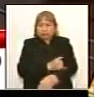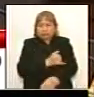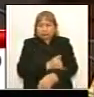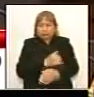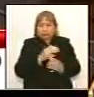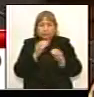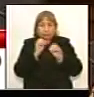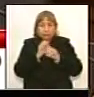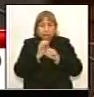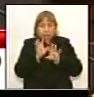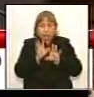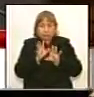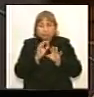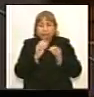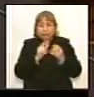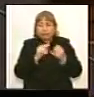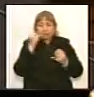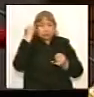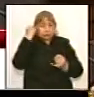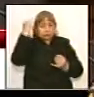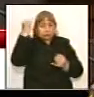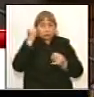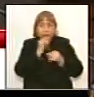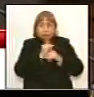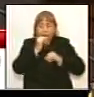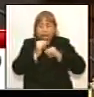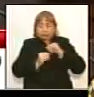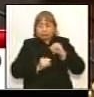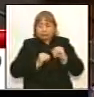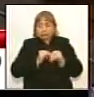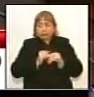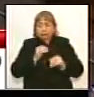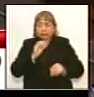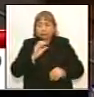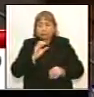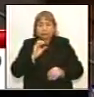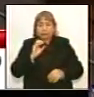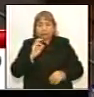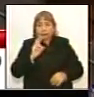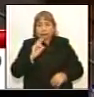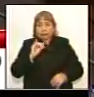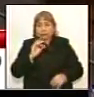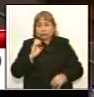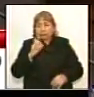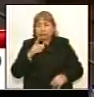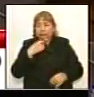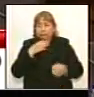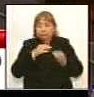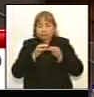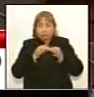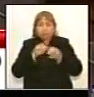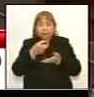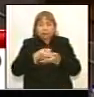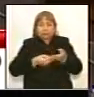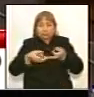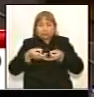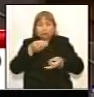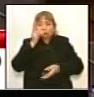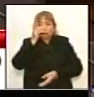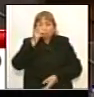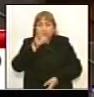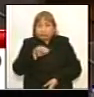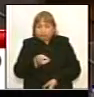como Transparencia, Idea Internacional, de sociedad civil que han pedido que se tipifique la financiación prohibida. Y